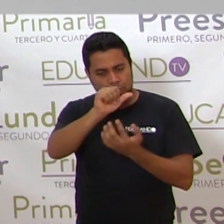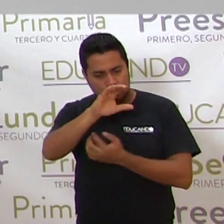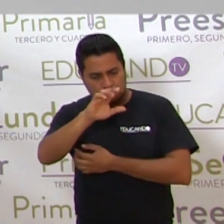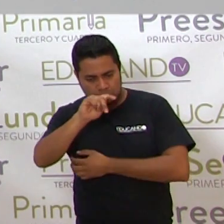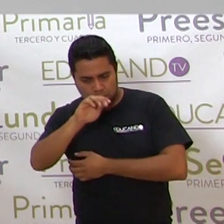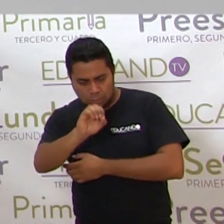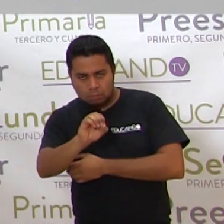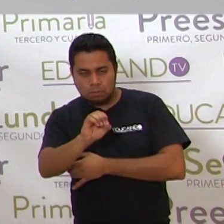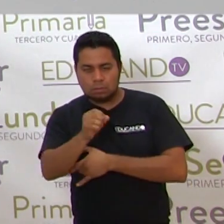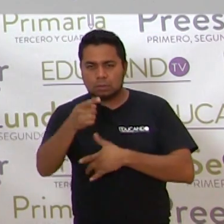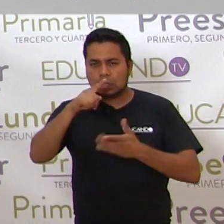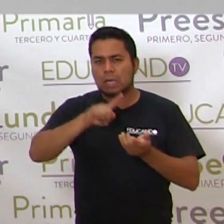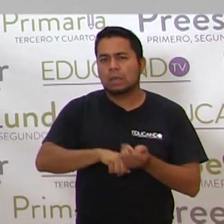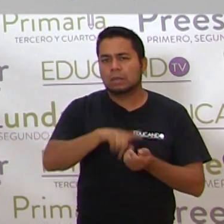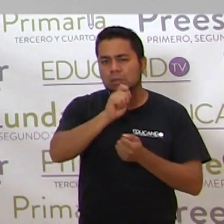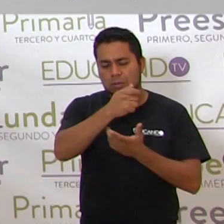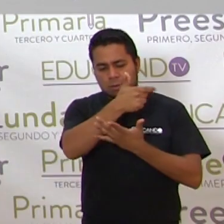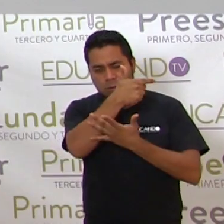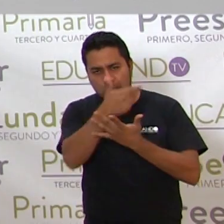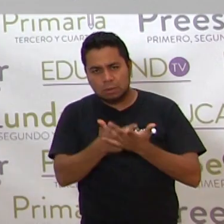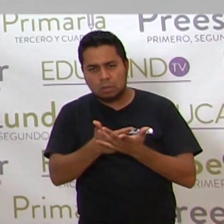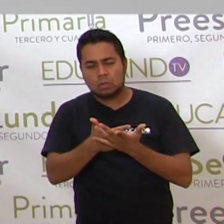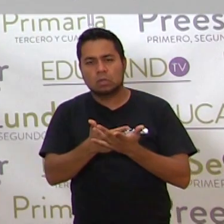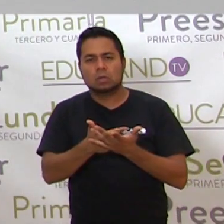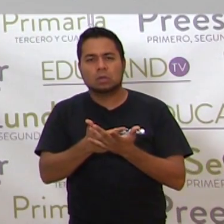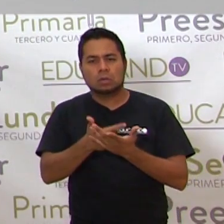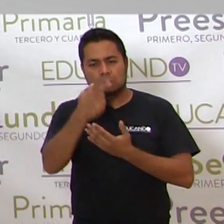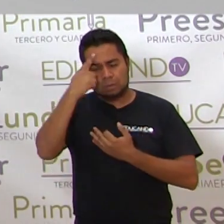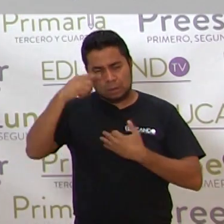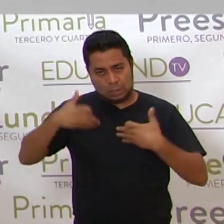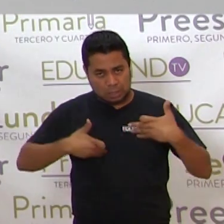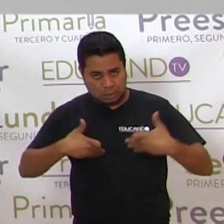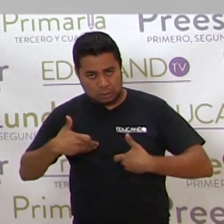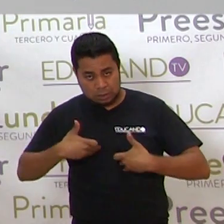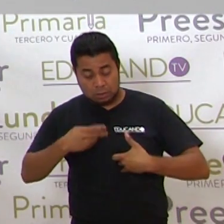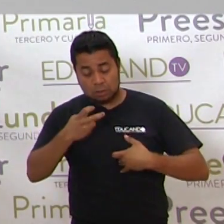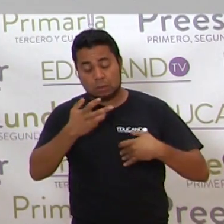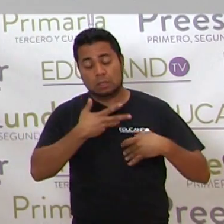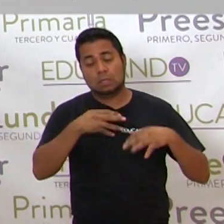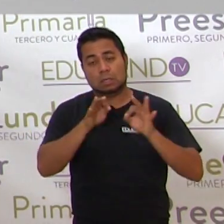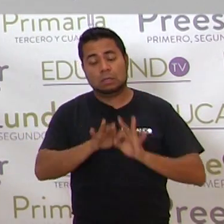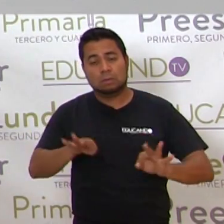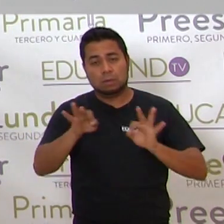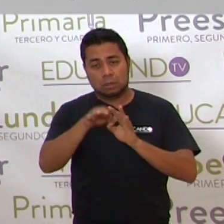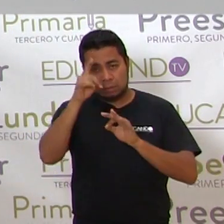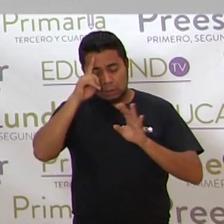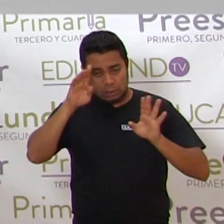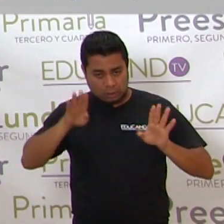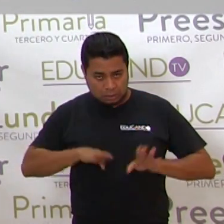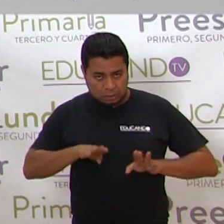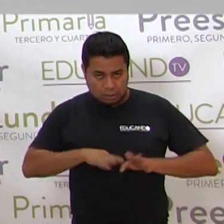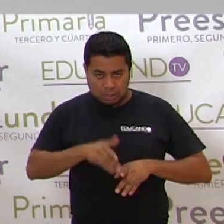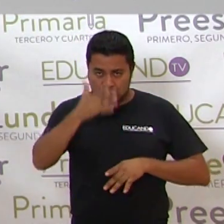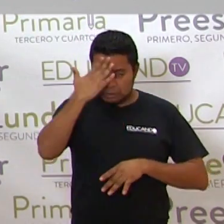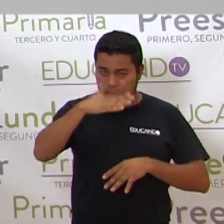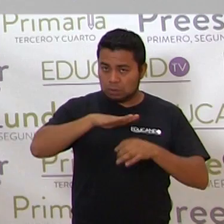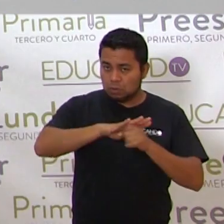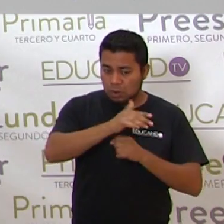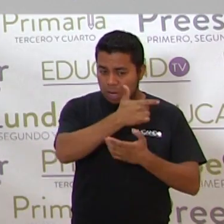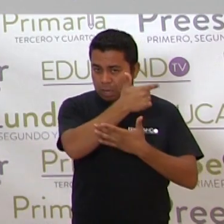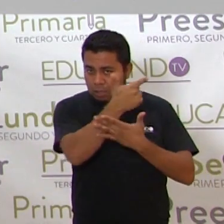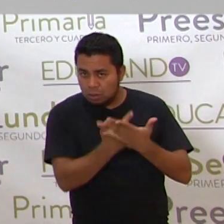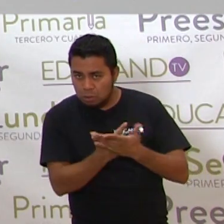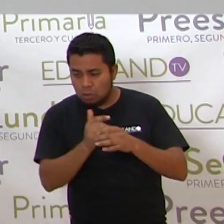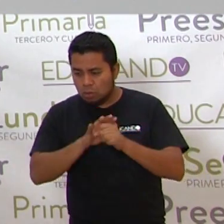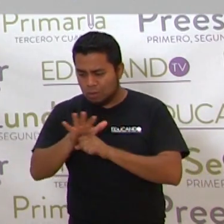teatro, lo cual va a ser parte fundamental dentro de las características para poder identificar la diferencia entre un guión y lo que es